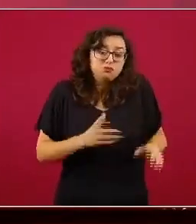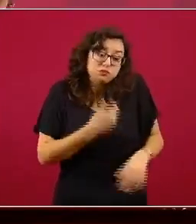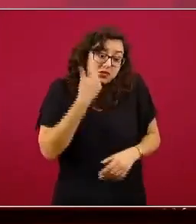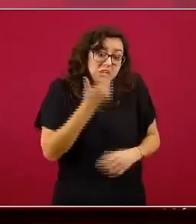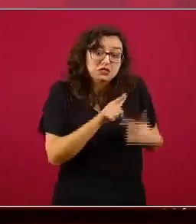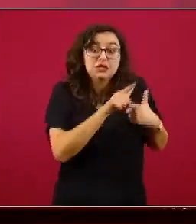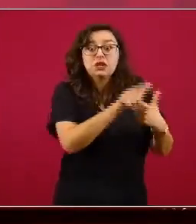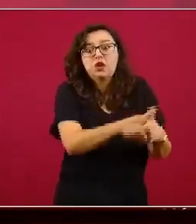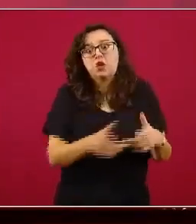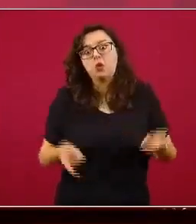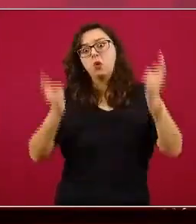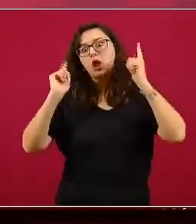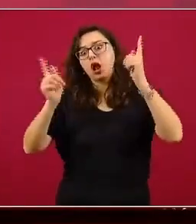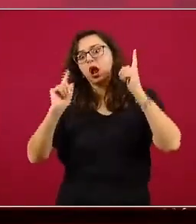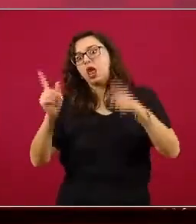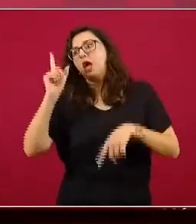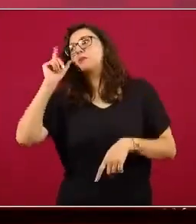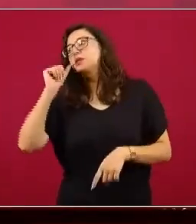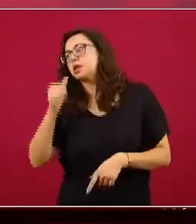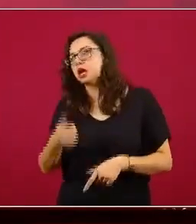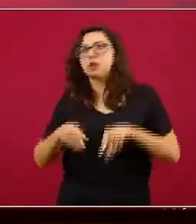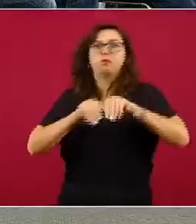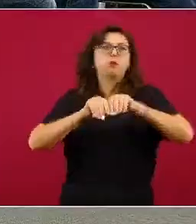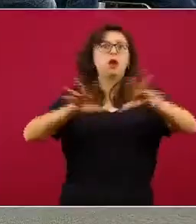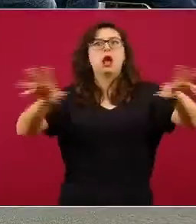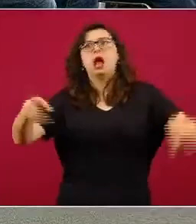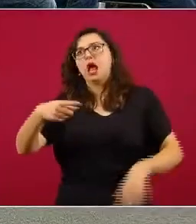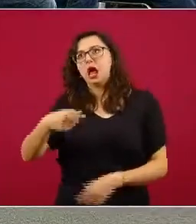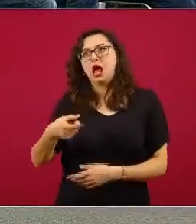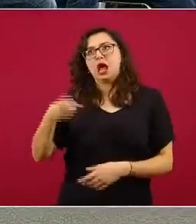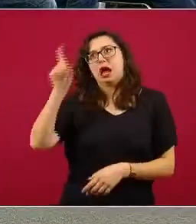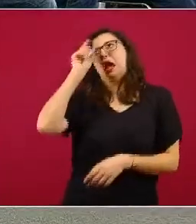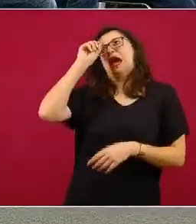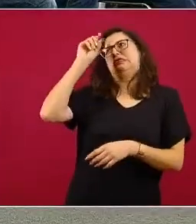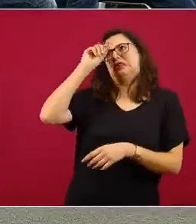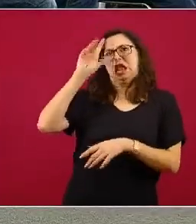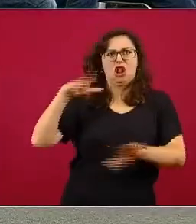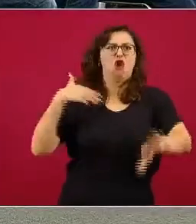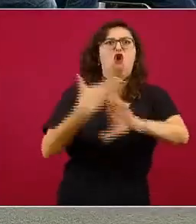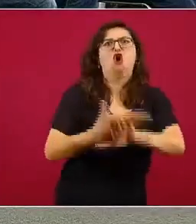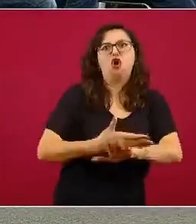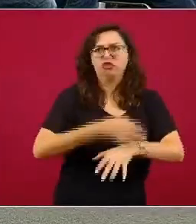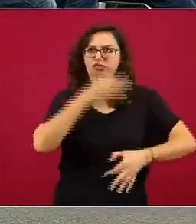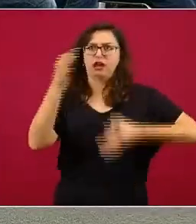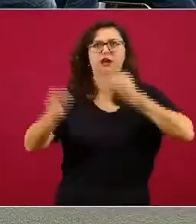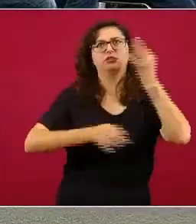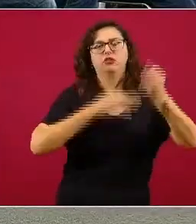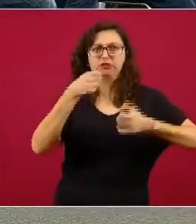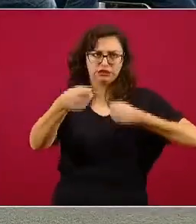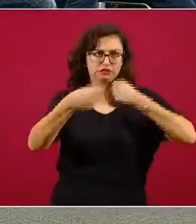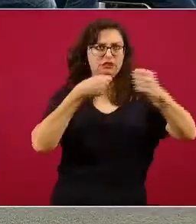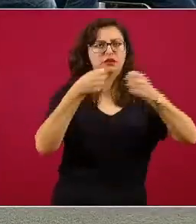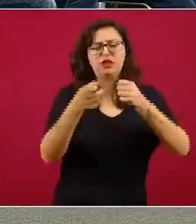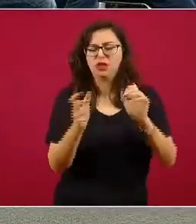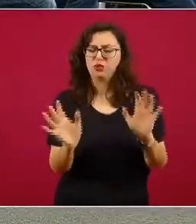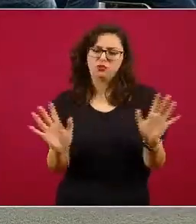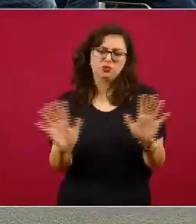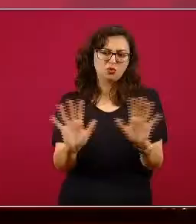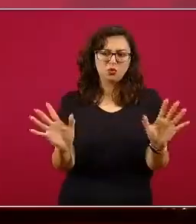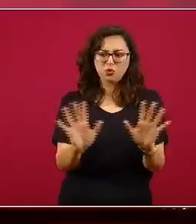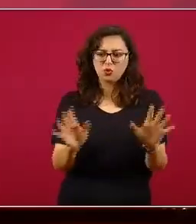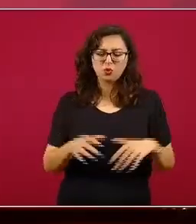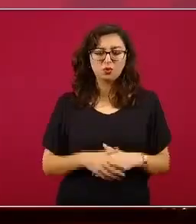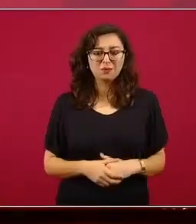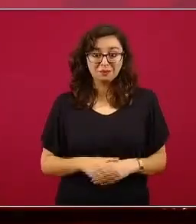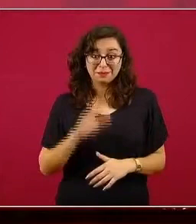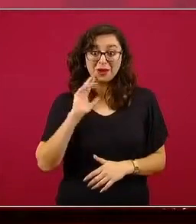una primera plana que diga regañó a la prensa. No, que haya mañana una primera plana que diga